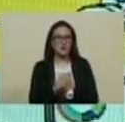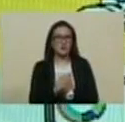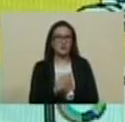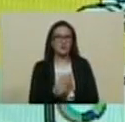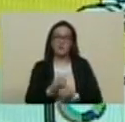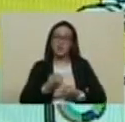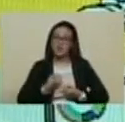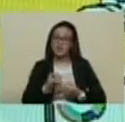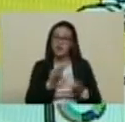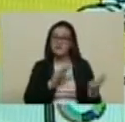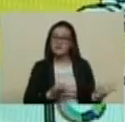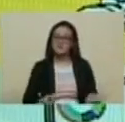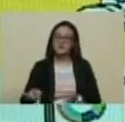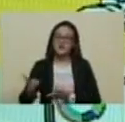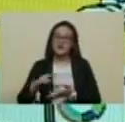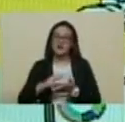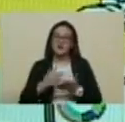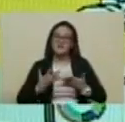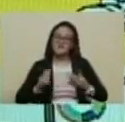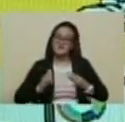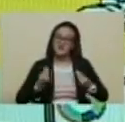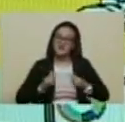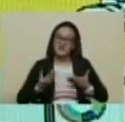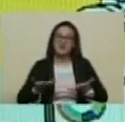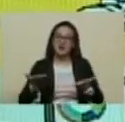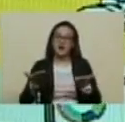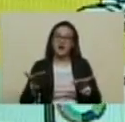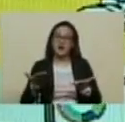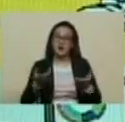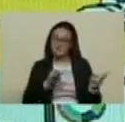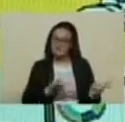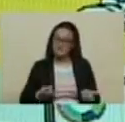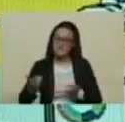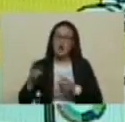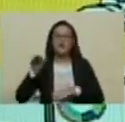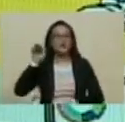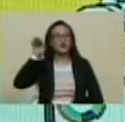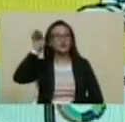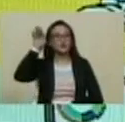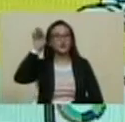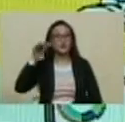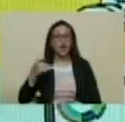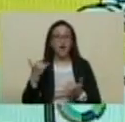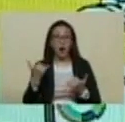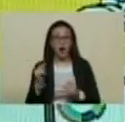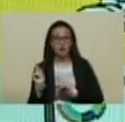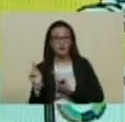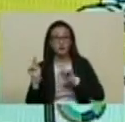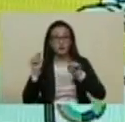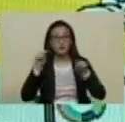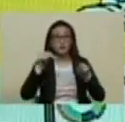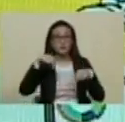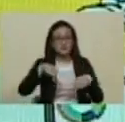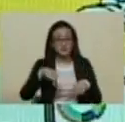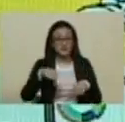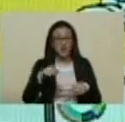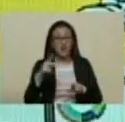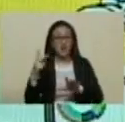darle la bienvenida a la vida, darle la bienvenida al futuro. Vamos a hacer un pase hoy. Estamos iniciando el año